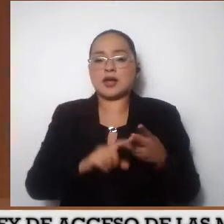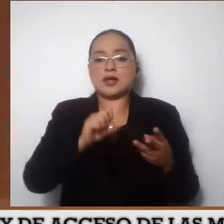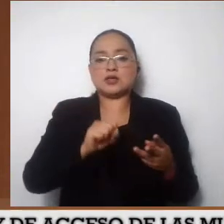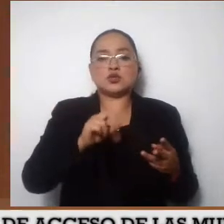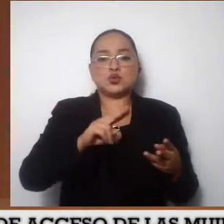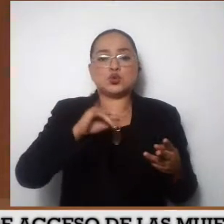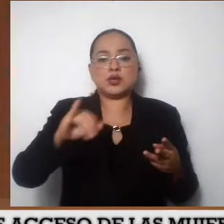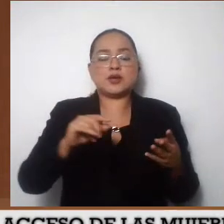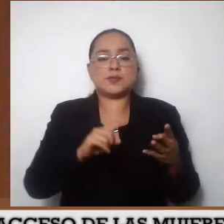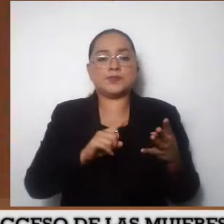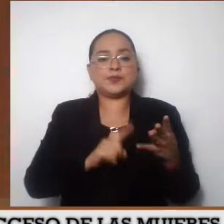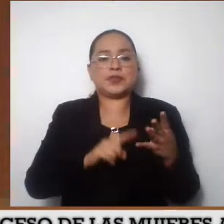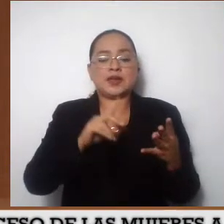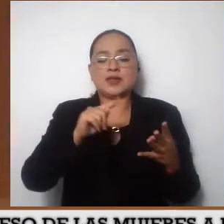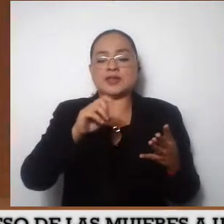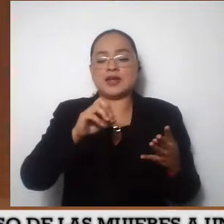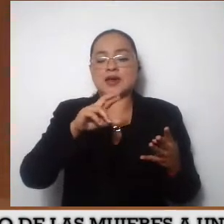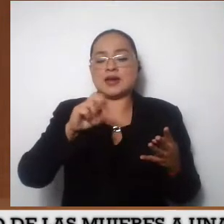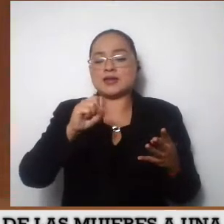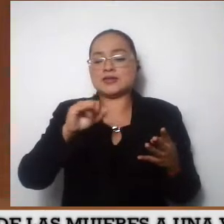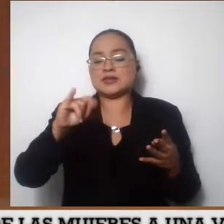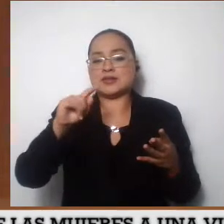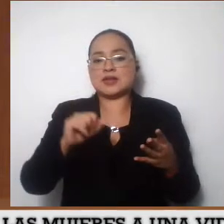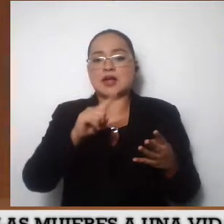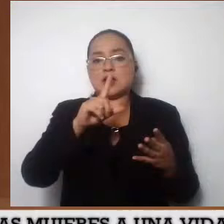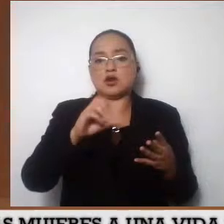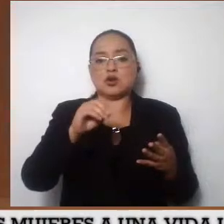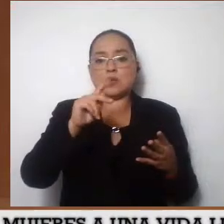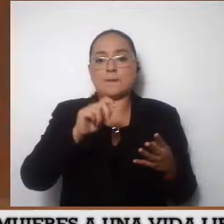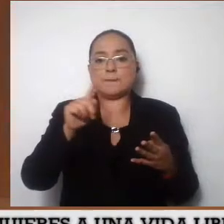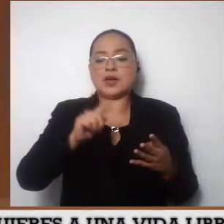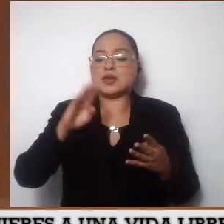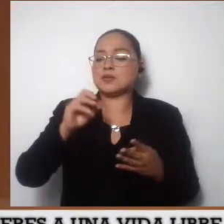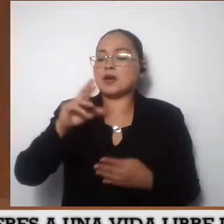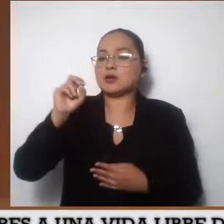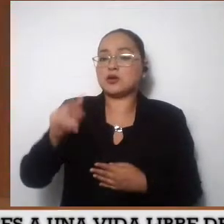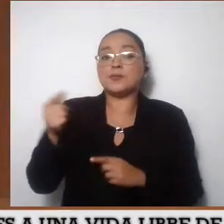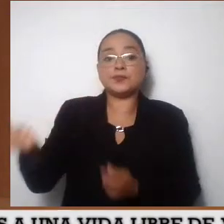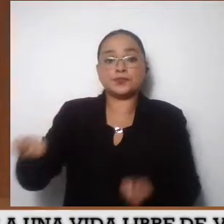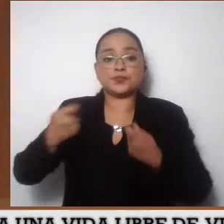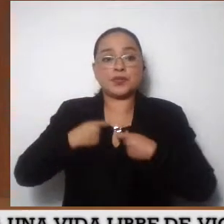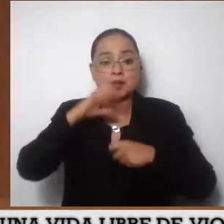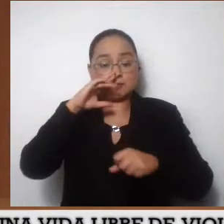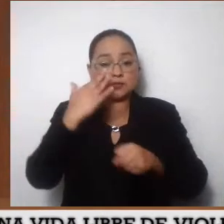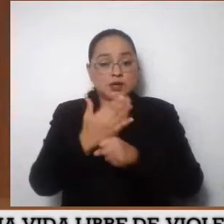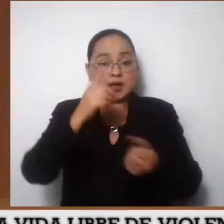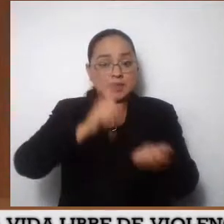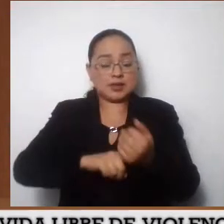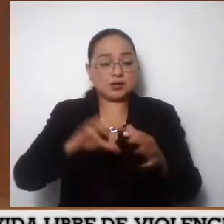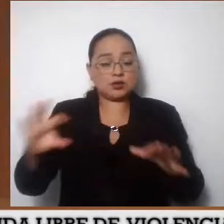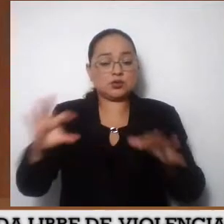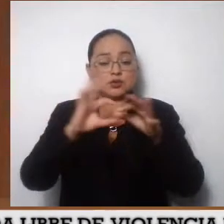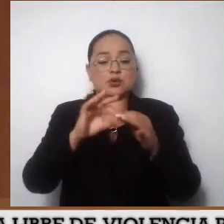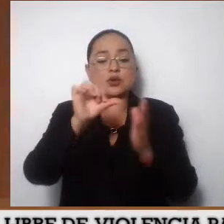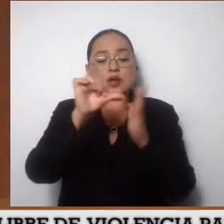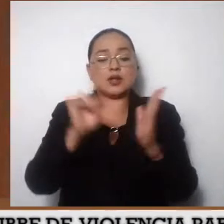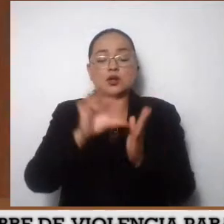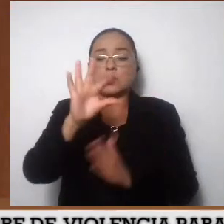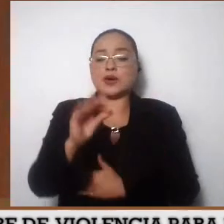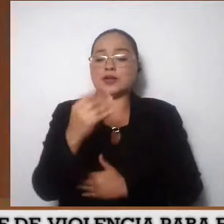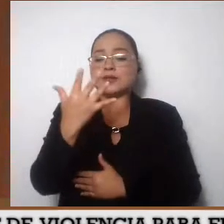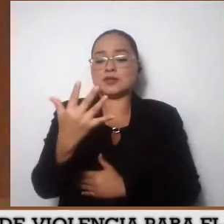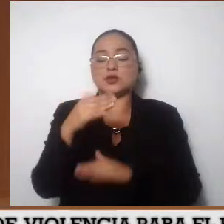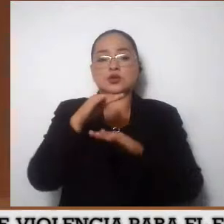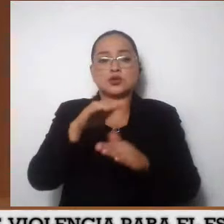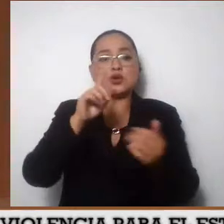Ortiz y Teresita de Jesús López Barrón, en el ejercicio de la facultad que nos confiere el artículo 45, fracción